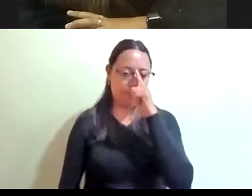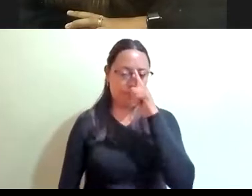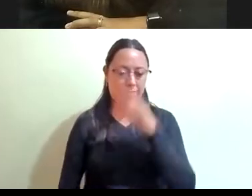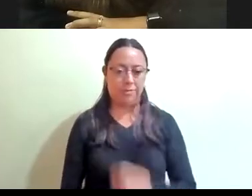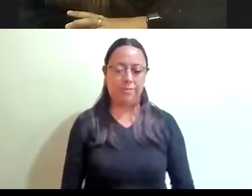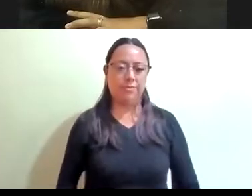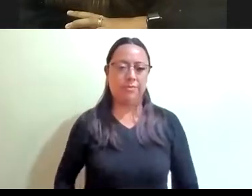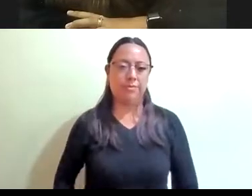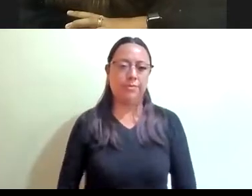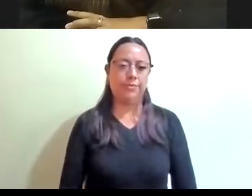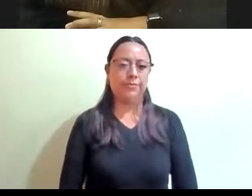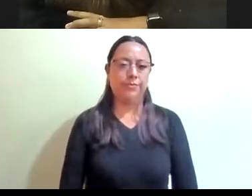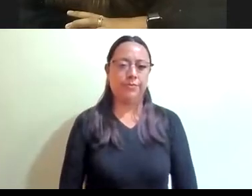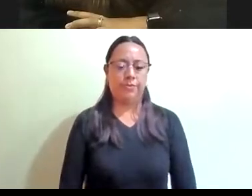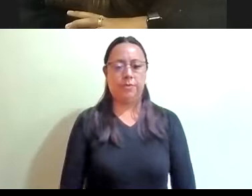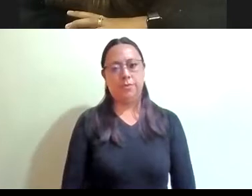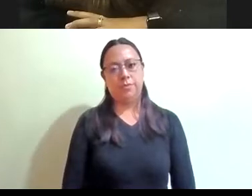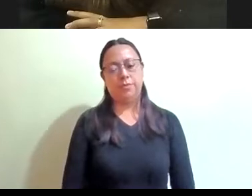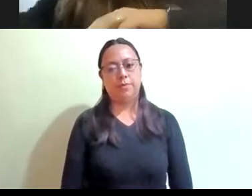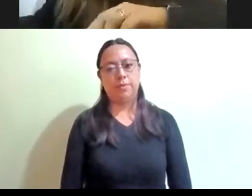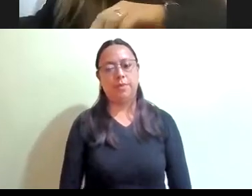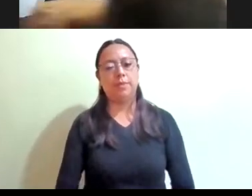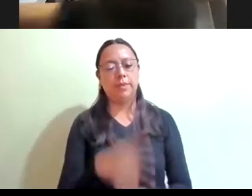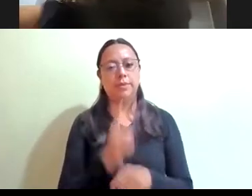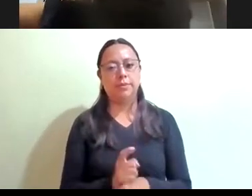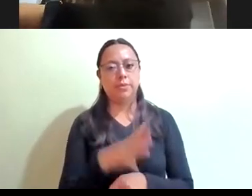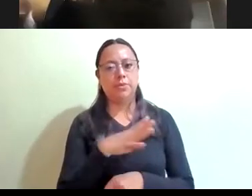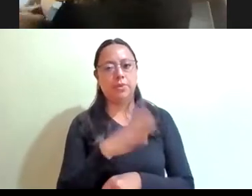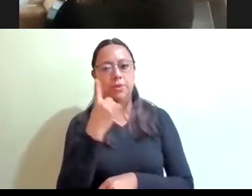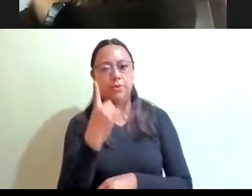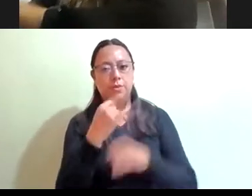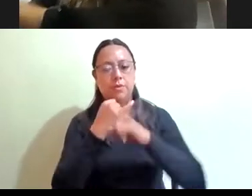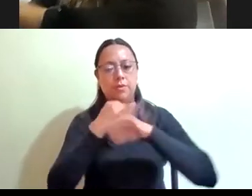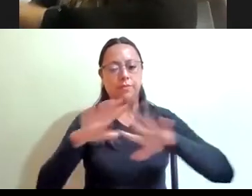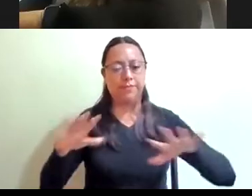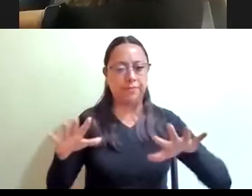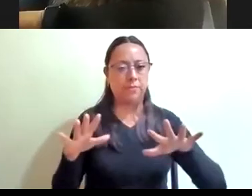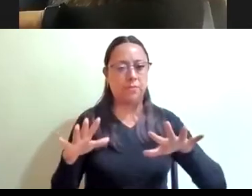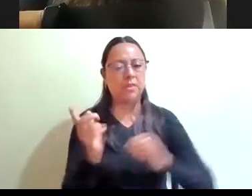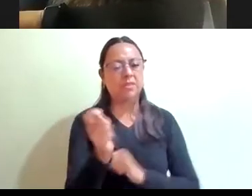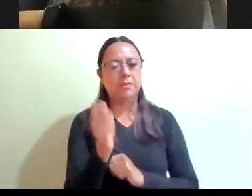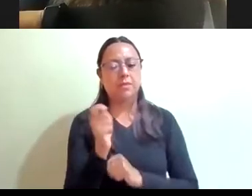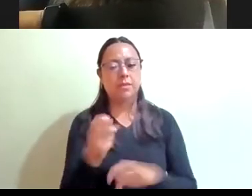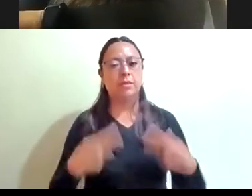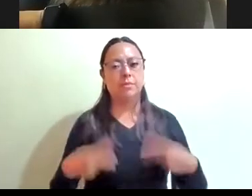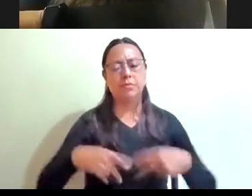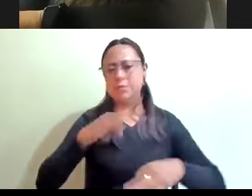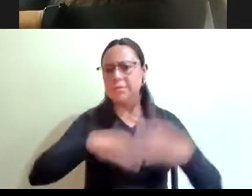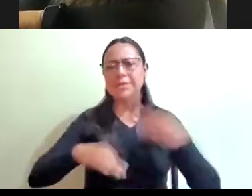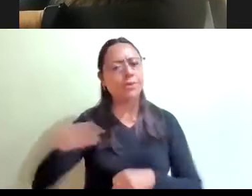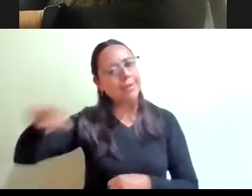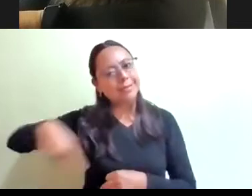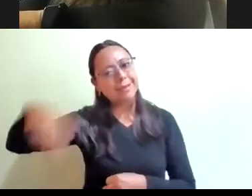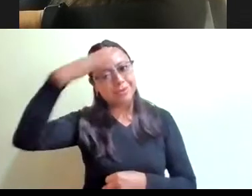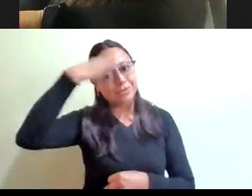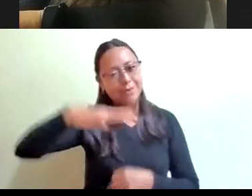que realmente se tenga una información donde la ciudadanía se entere, porque realmente lo de